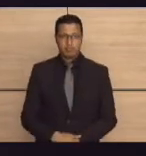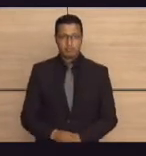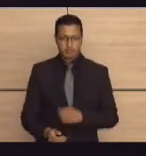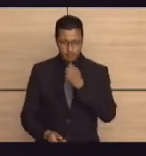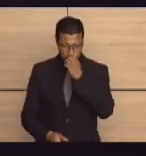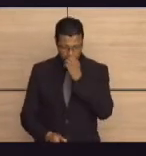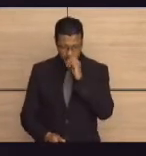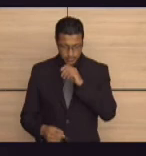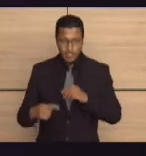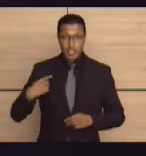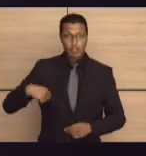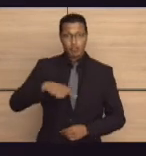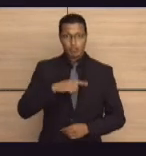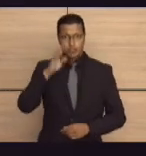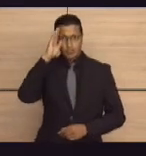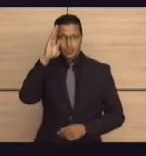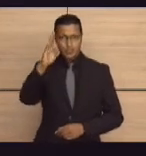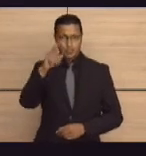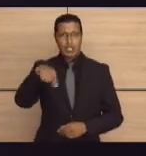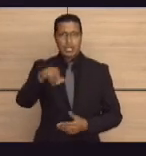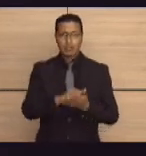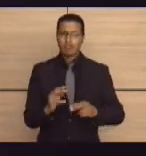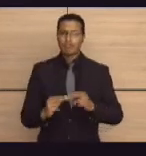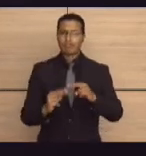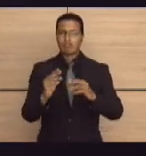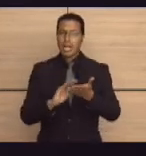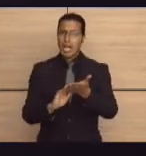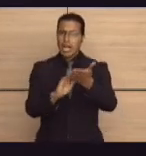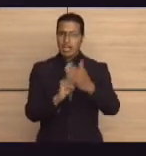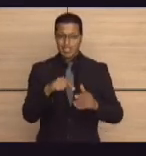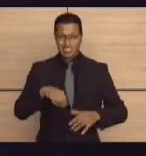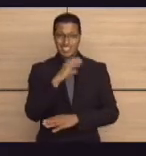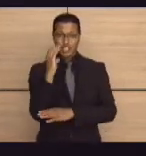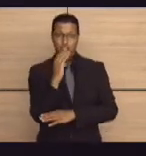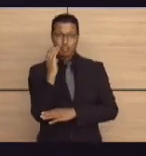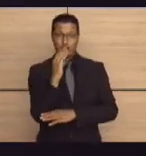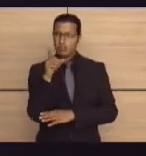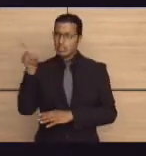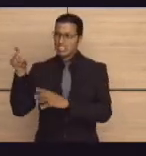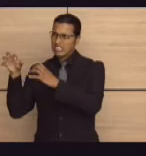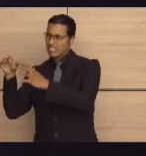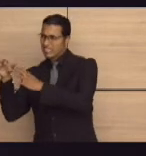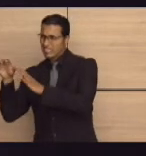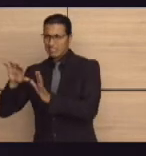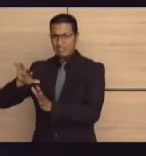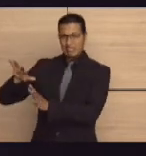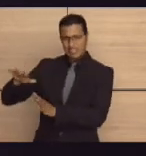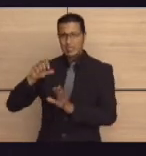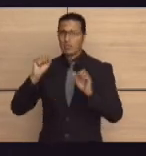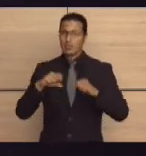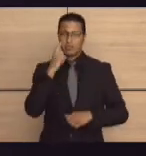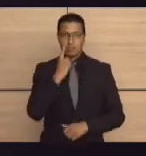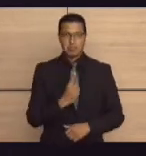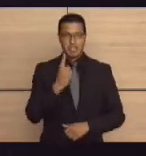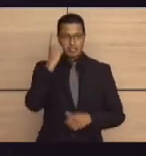Tenemos el futuro por delante. Por primera vez en Colombia se puede escribir un relato alejado de la guerra. Por primera vez se puede